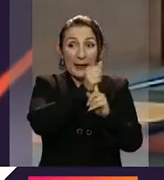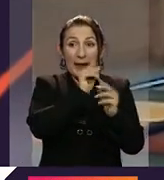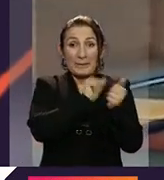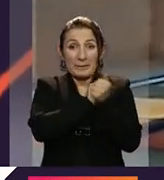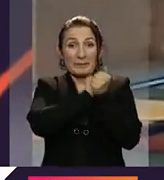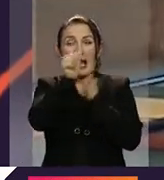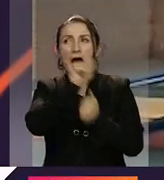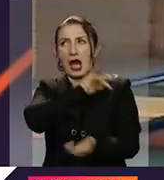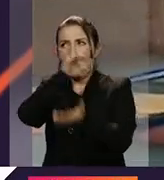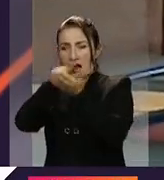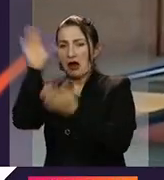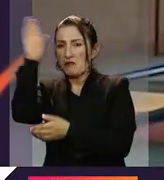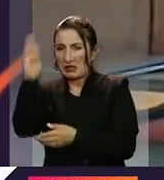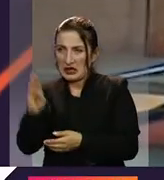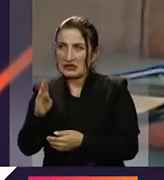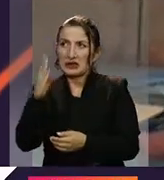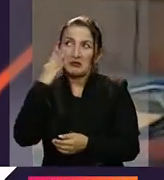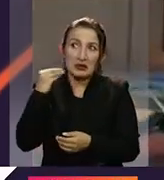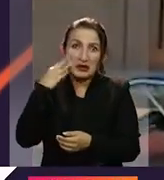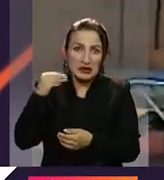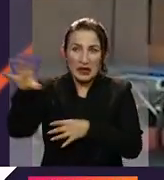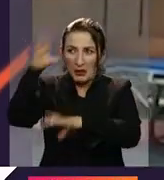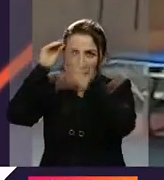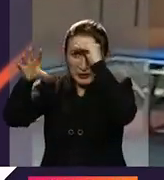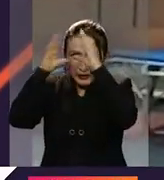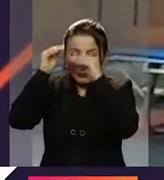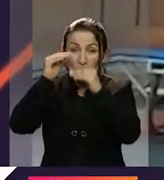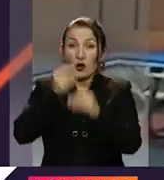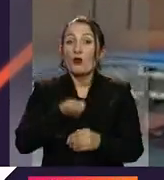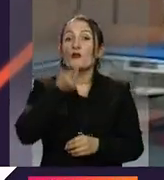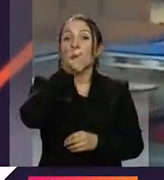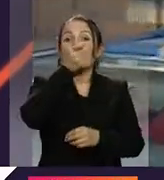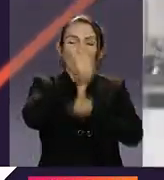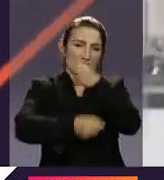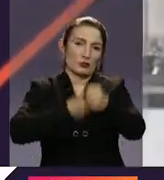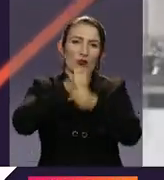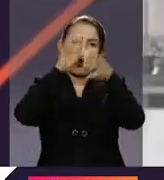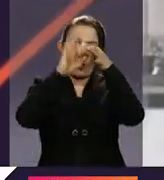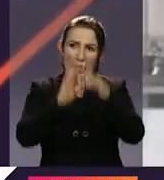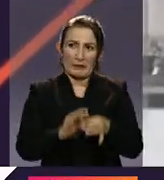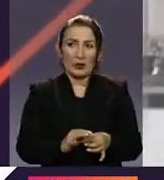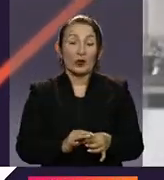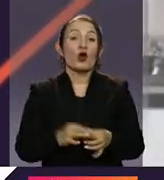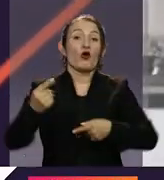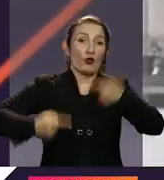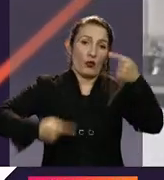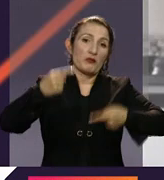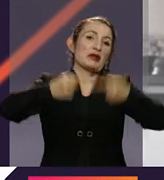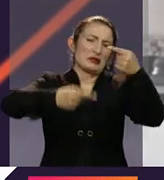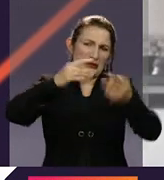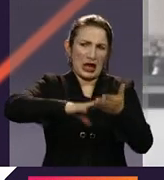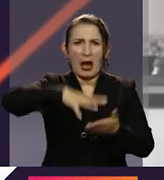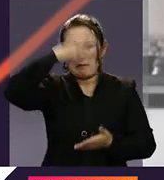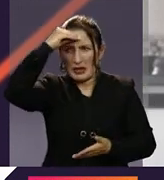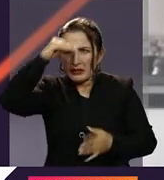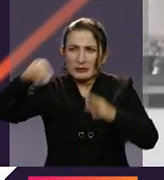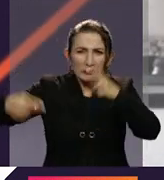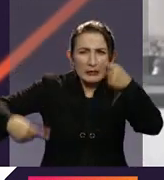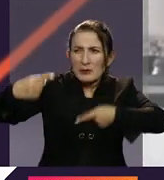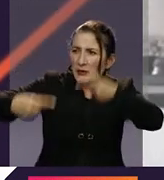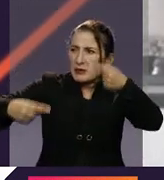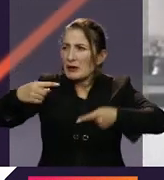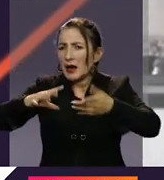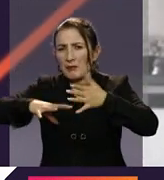Brasil a ganar experiencia y también a aprender, pues se ilusionan para el próximo ciclo olímpico. Pues en una competencia se aprenden muchas cosas, ¿no? Uno